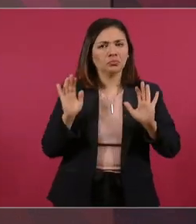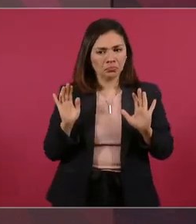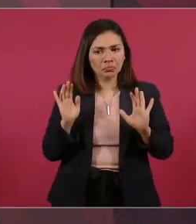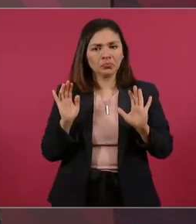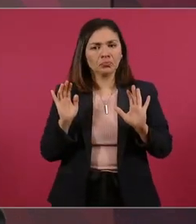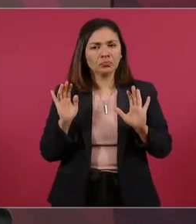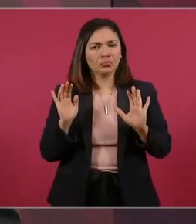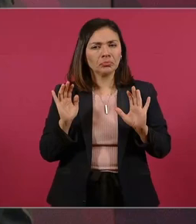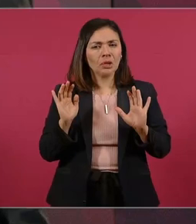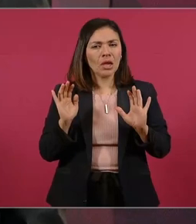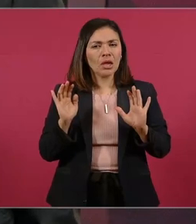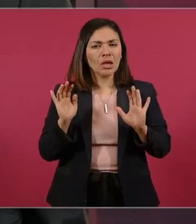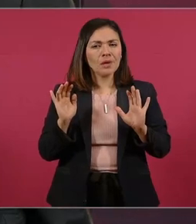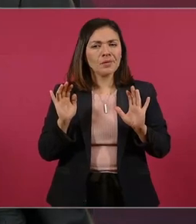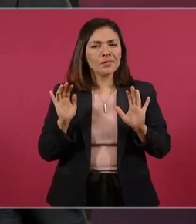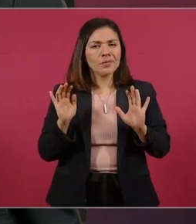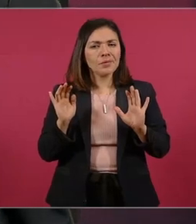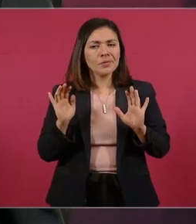creo que